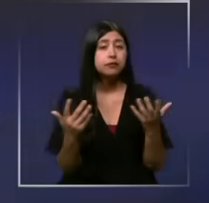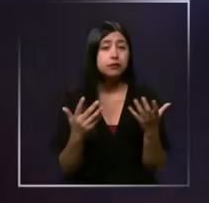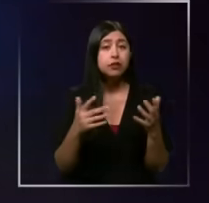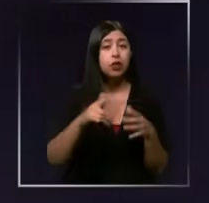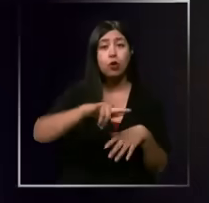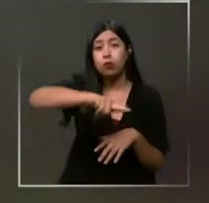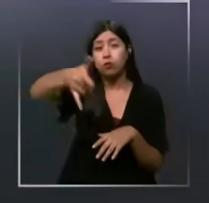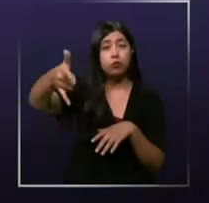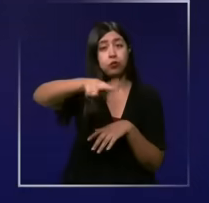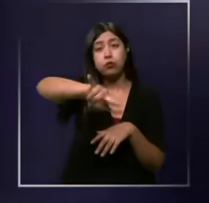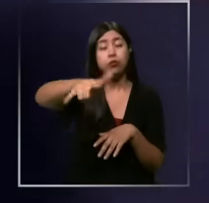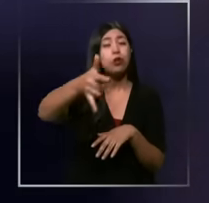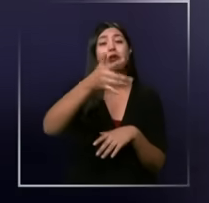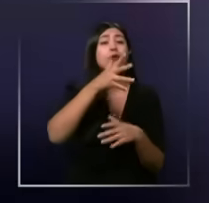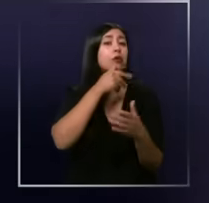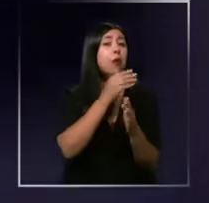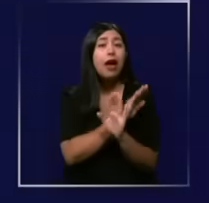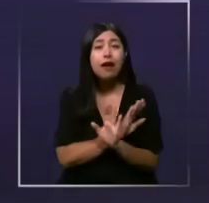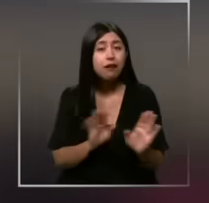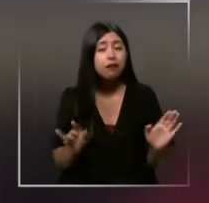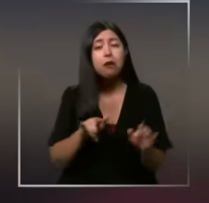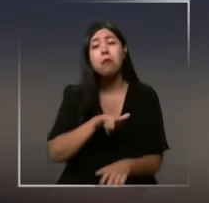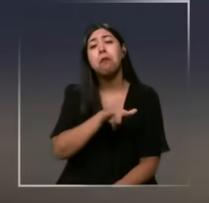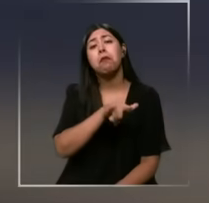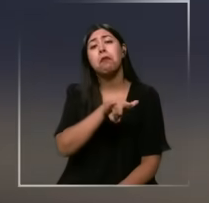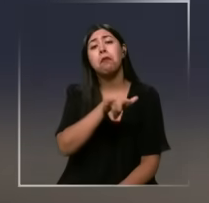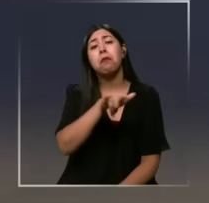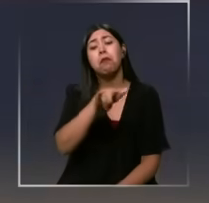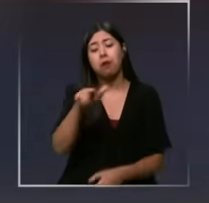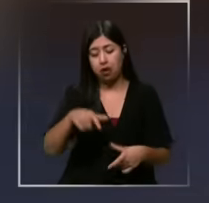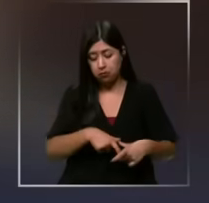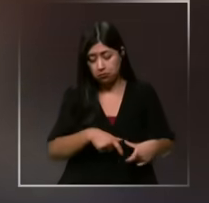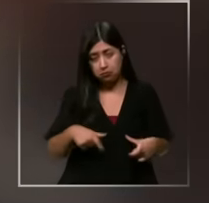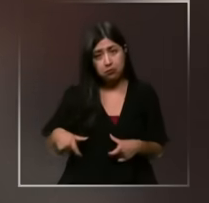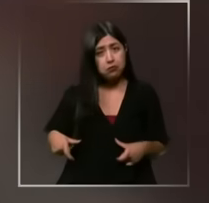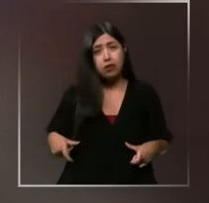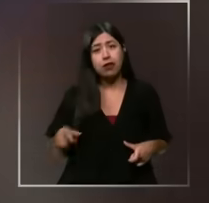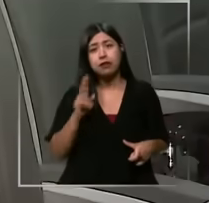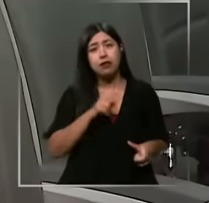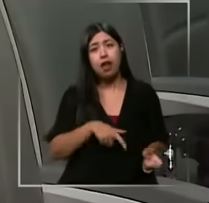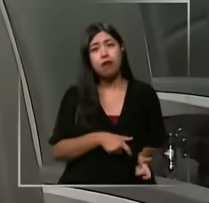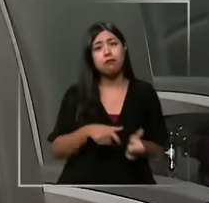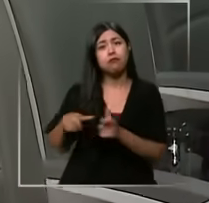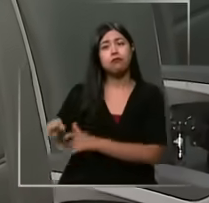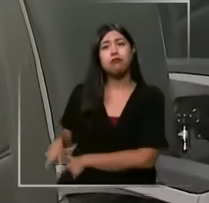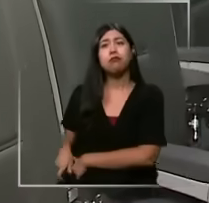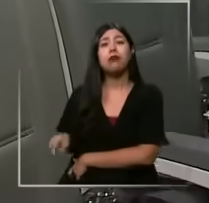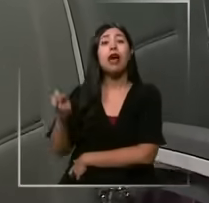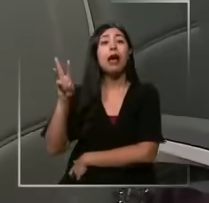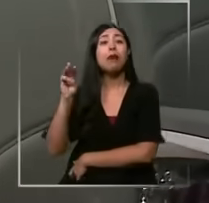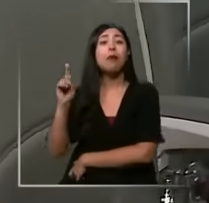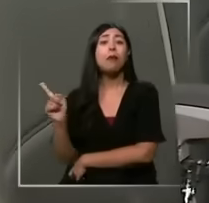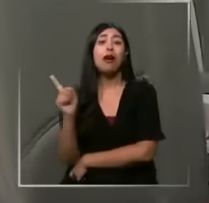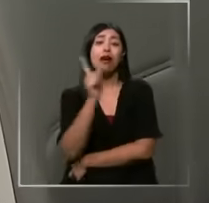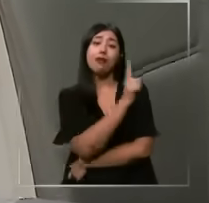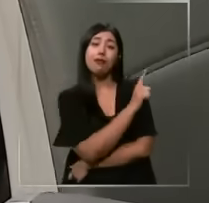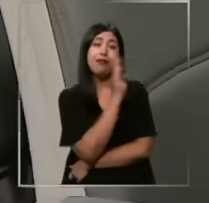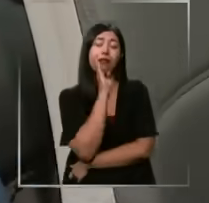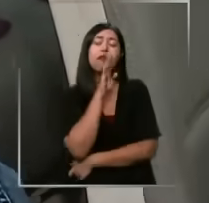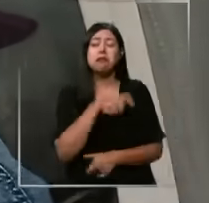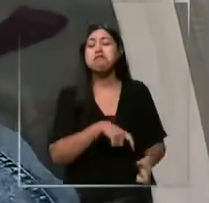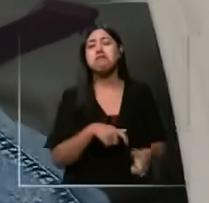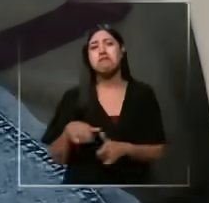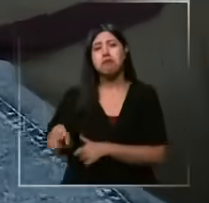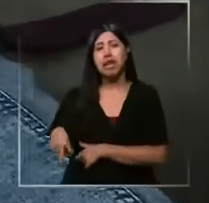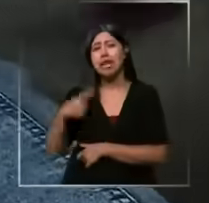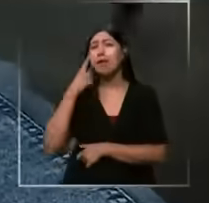pasajeros estaban sin cinturón de seguridad, como Sandra, que solo se lo sacó mientras su mamá iba al baño. Sin embargo,